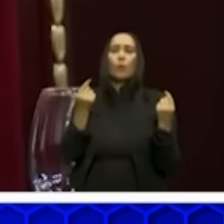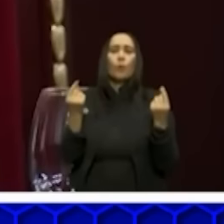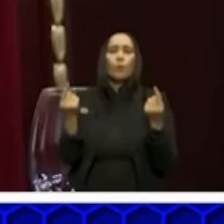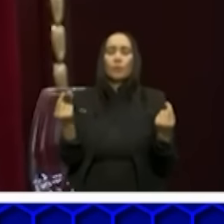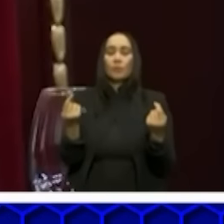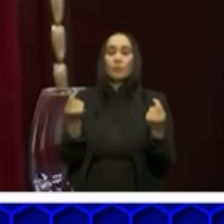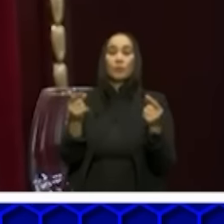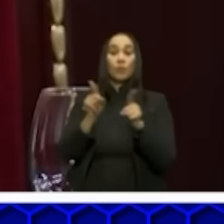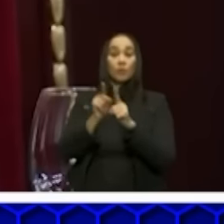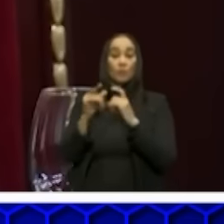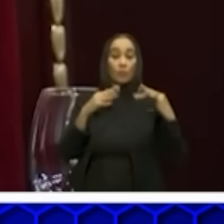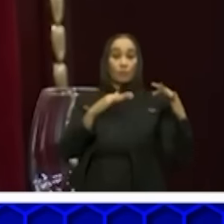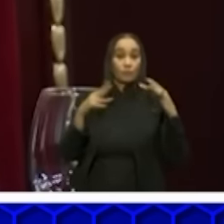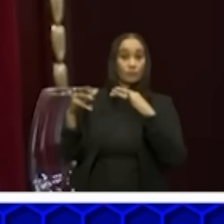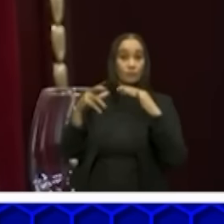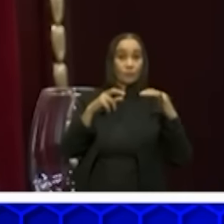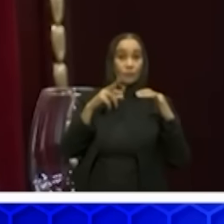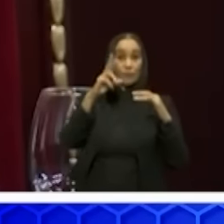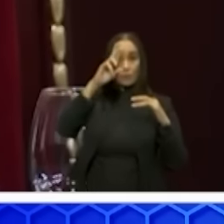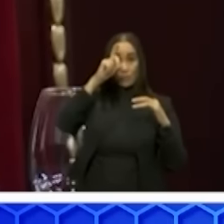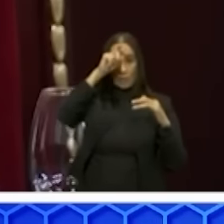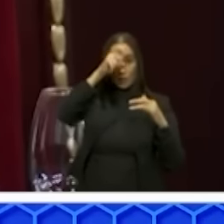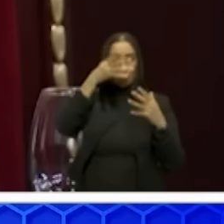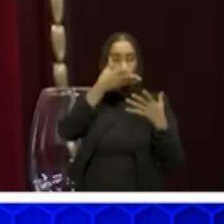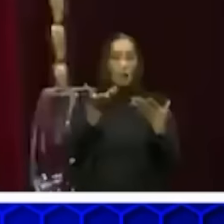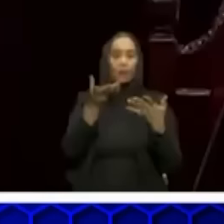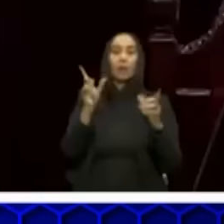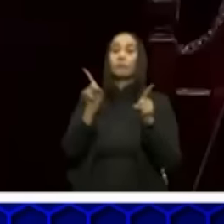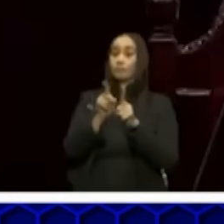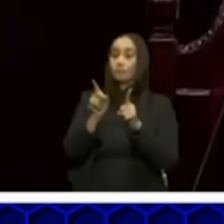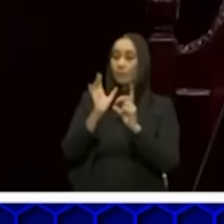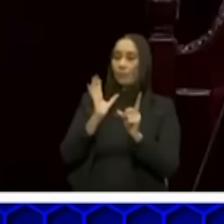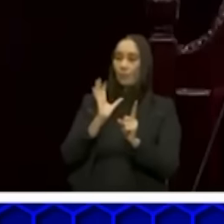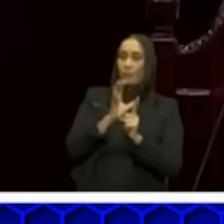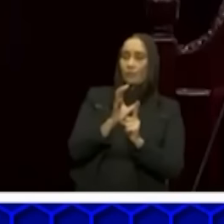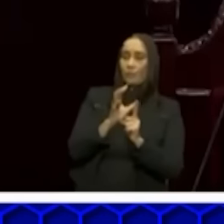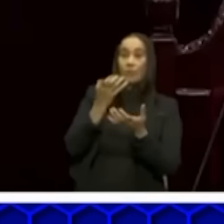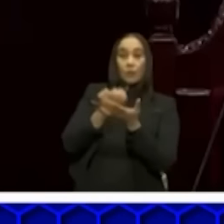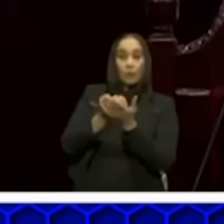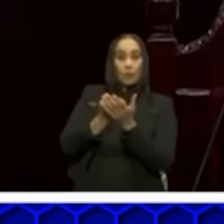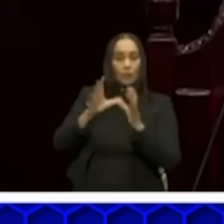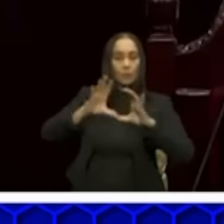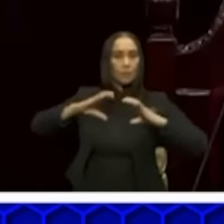a escuchar cosas delante de los demás y ser